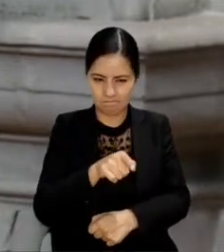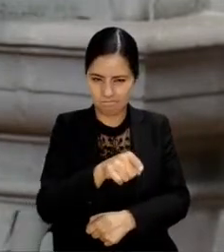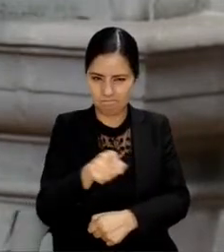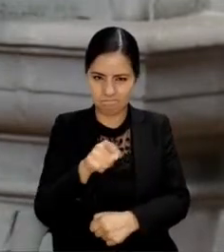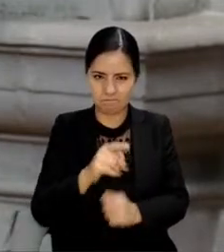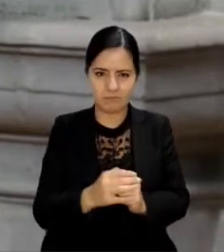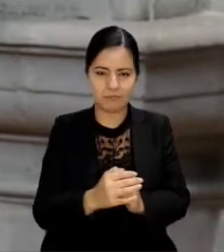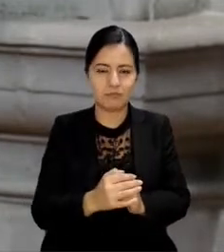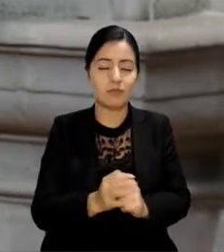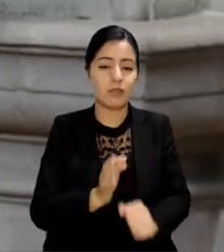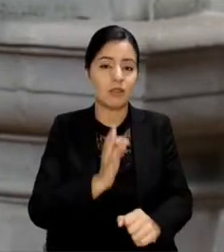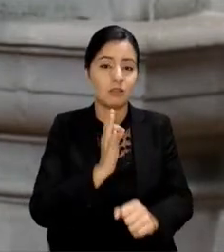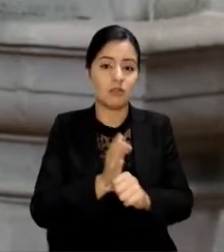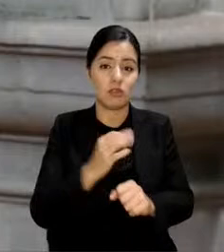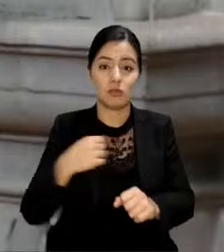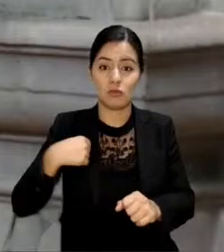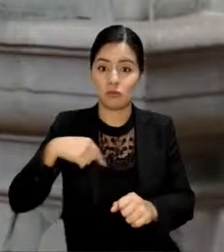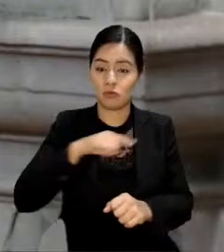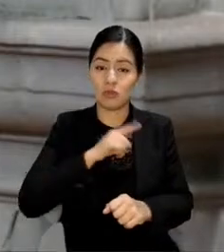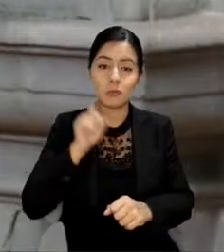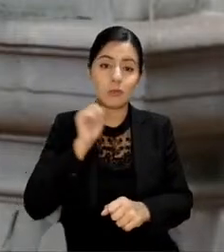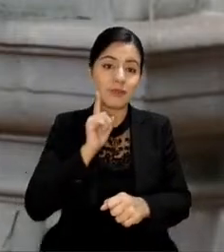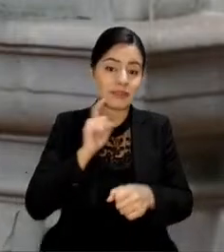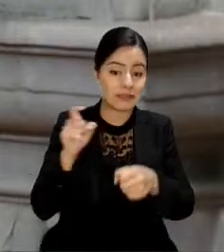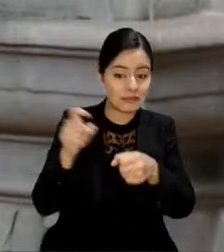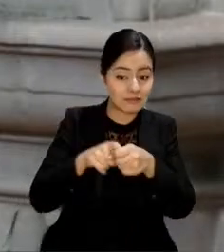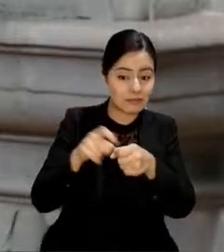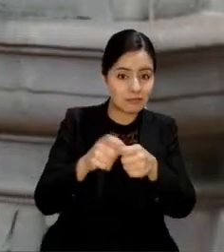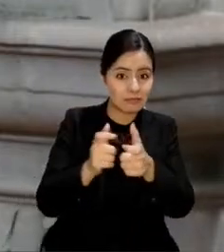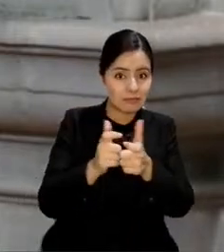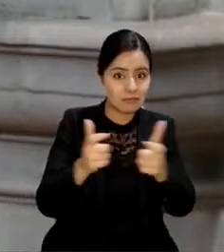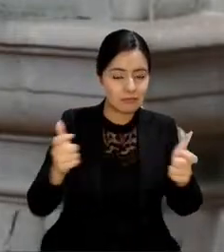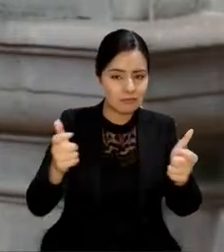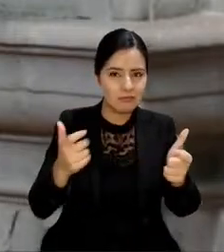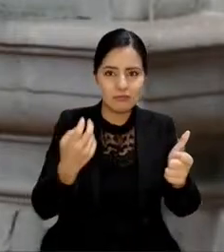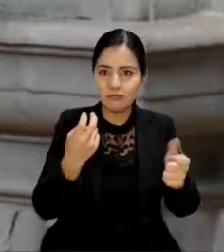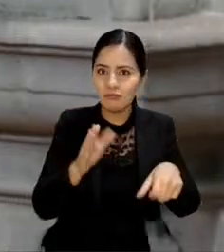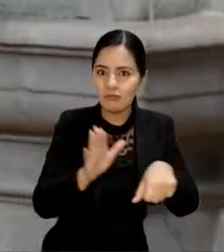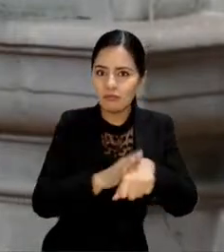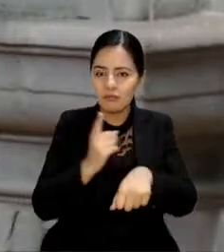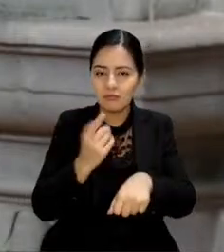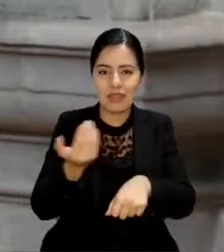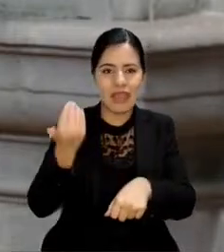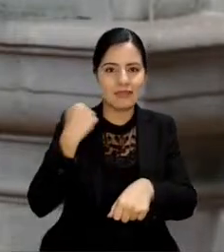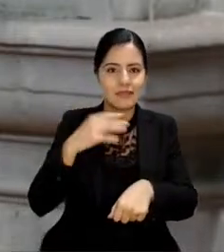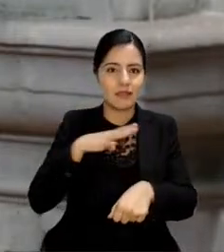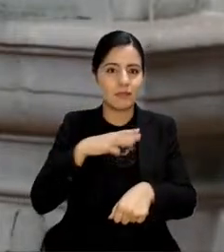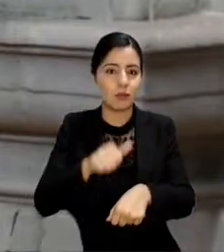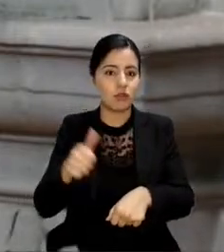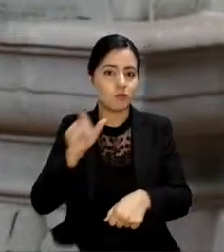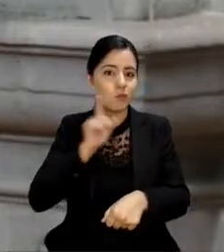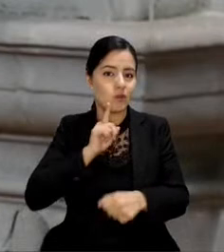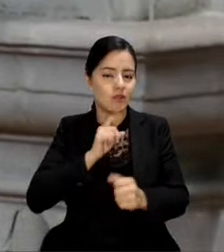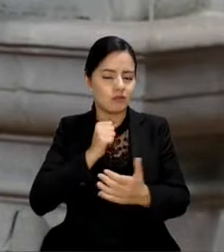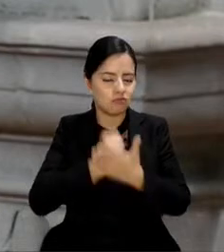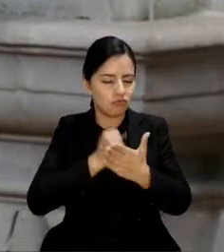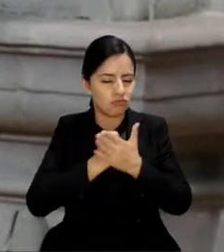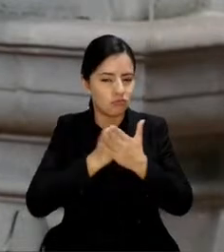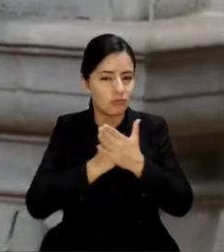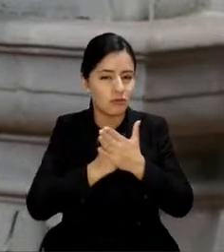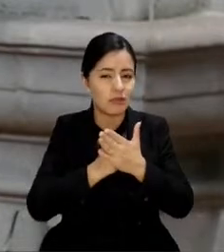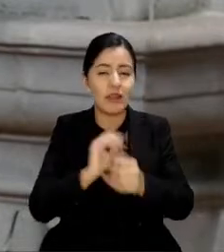Nosotras somos resultado de la lucha histórica, de muchas mujeres que incluso tuvieron que dar la vida por alcanzar nuestros